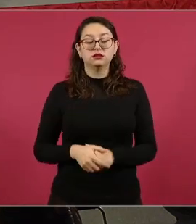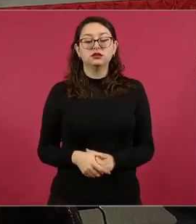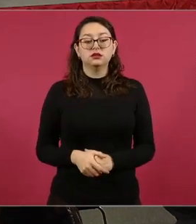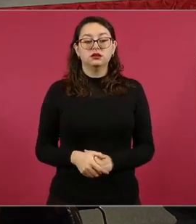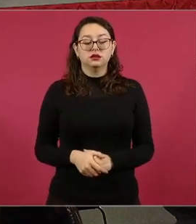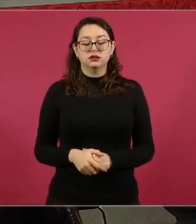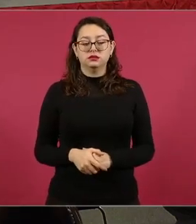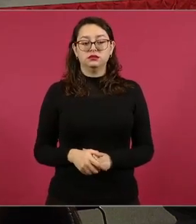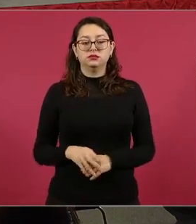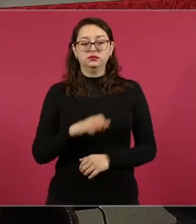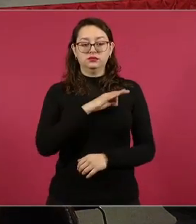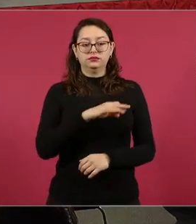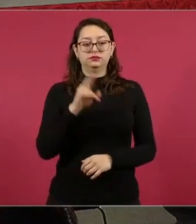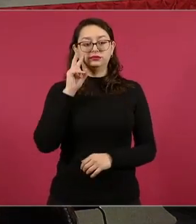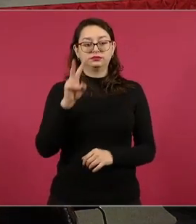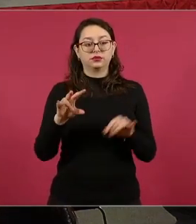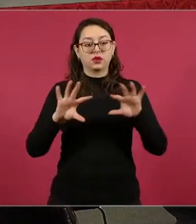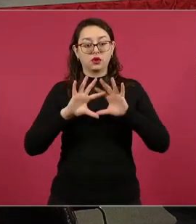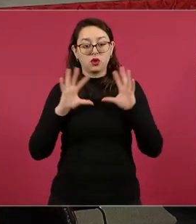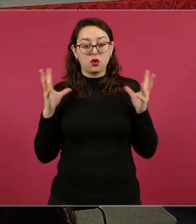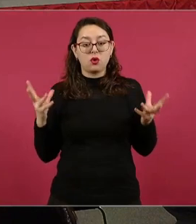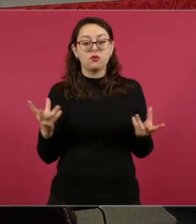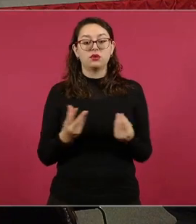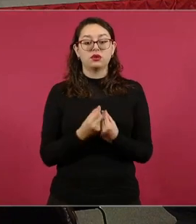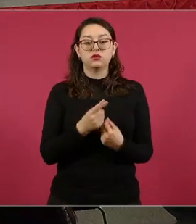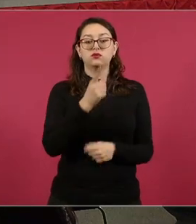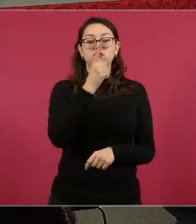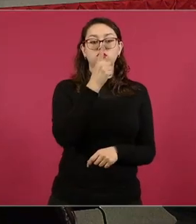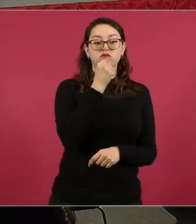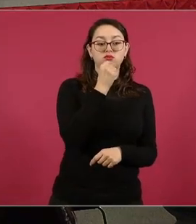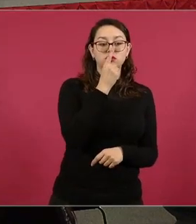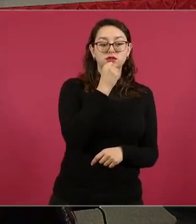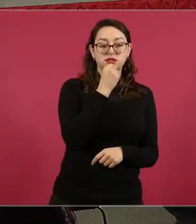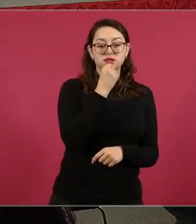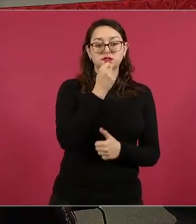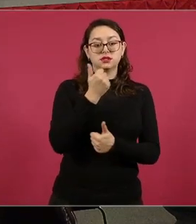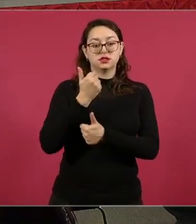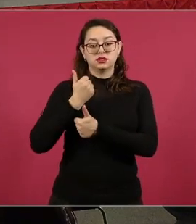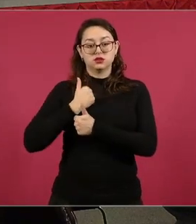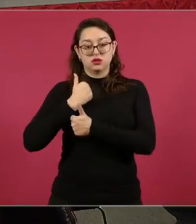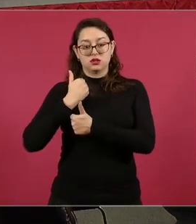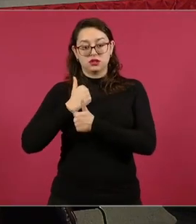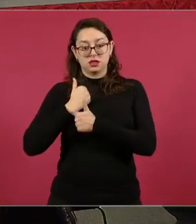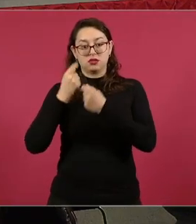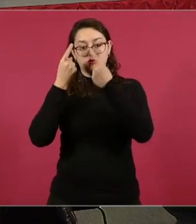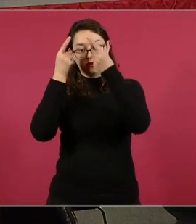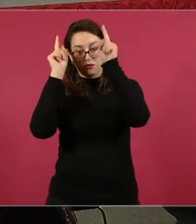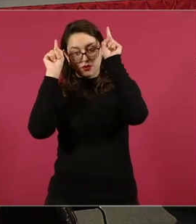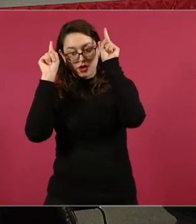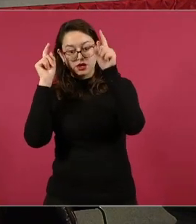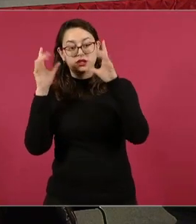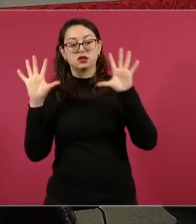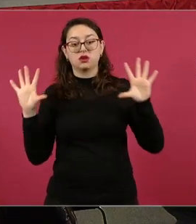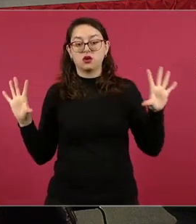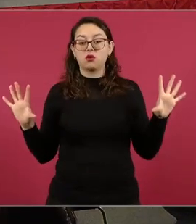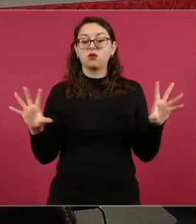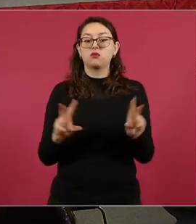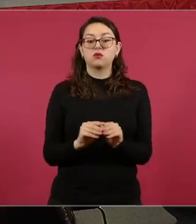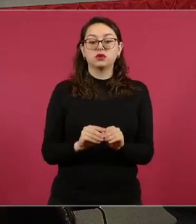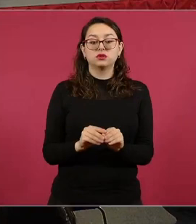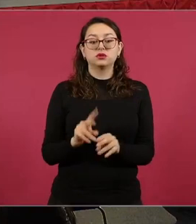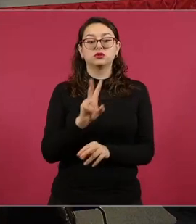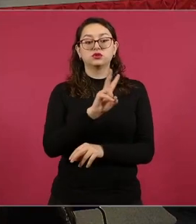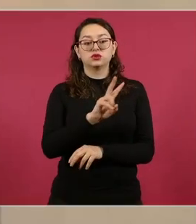es el estado total de las fuerzas que intervienen en este desplegado del periodo del 12 al 25 de diciembre,